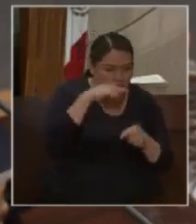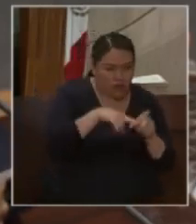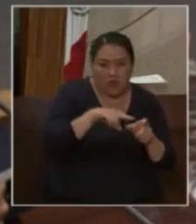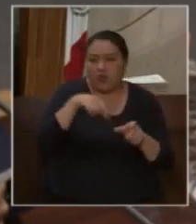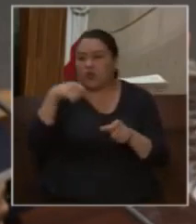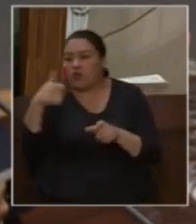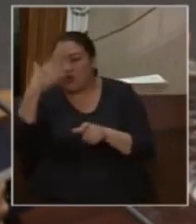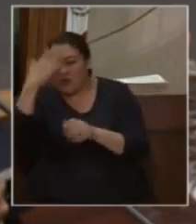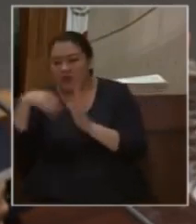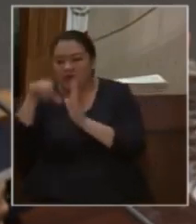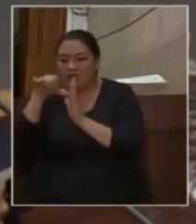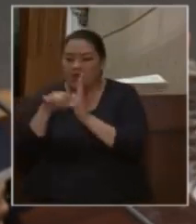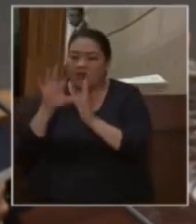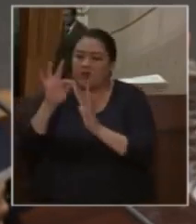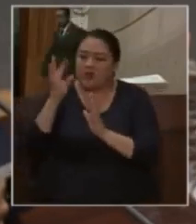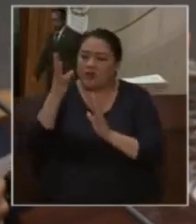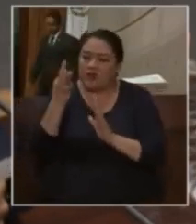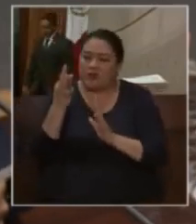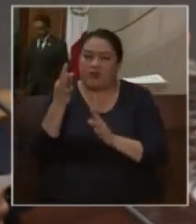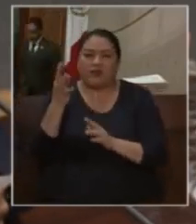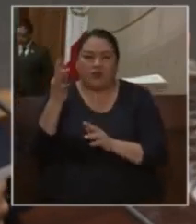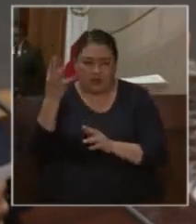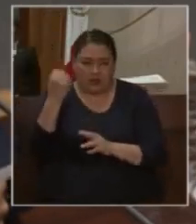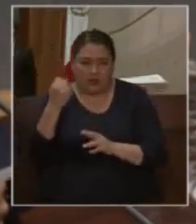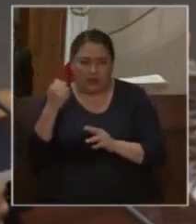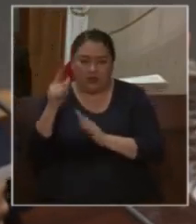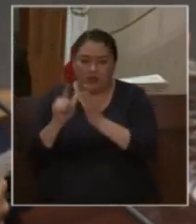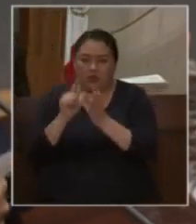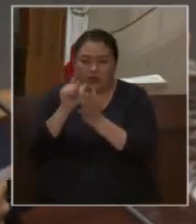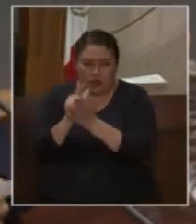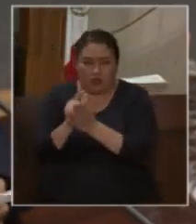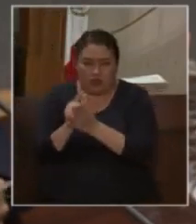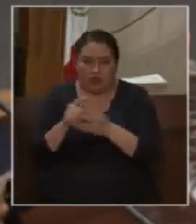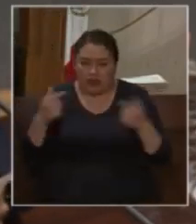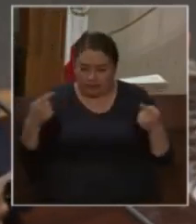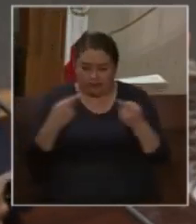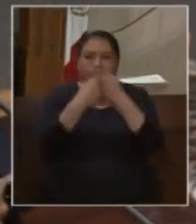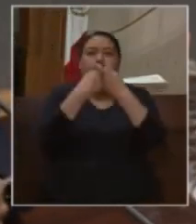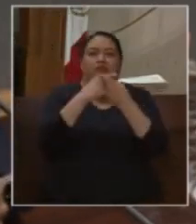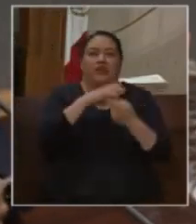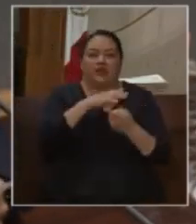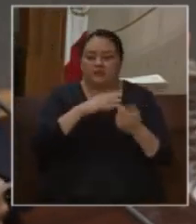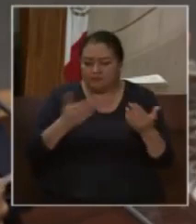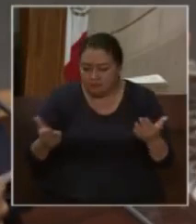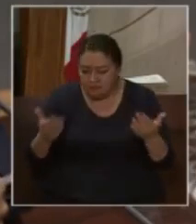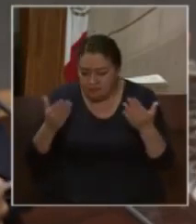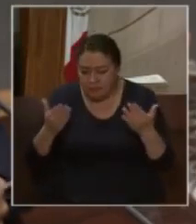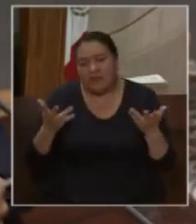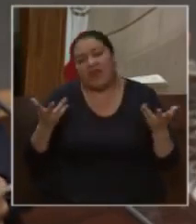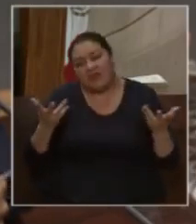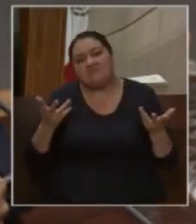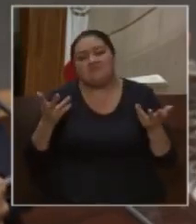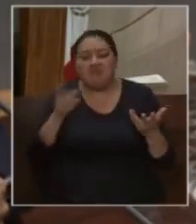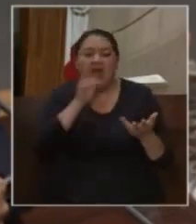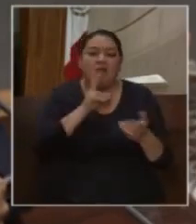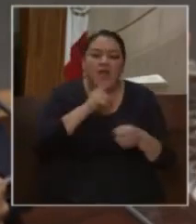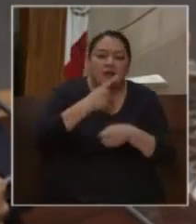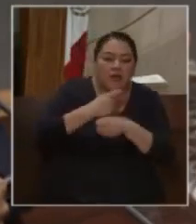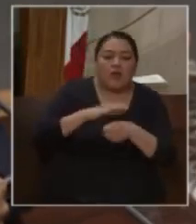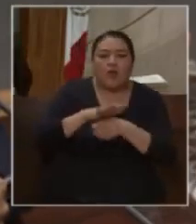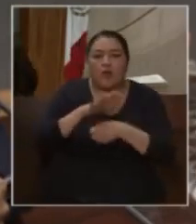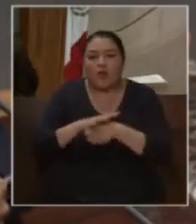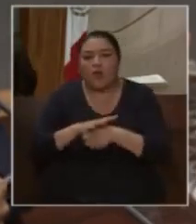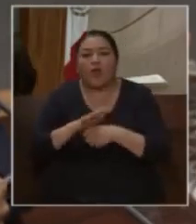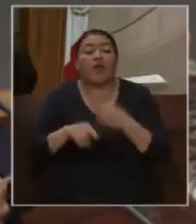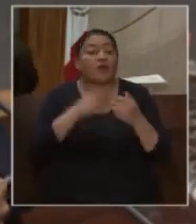al contenido de los artículos 79 y 79 bis de la Ley de Partidos de Yucatán, lo que se reduce a una cuestión de mera legalidad al pretender